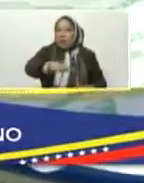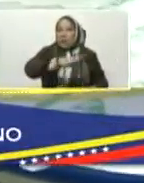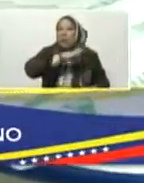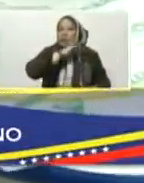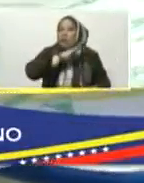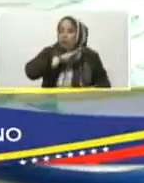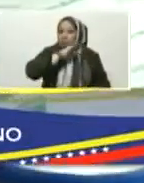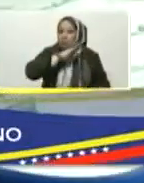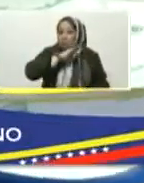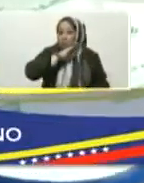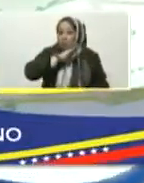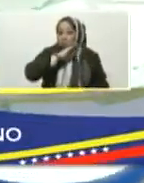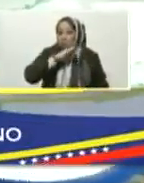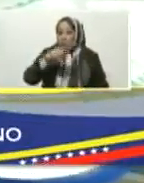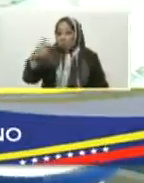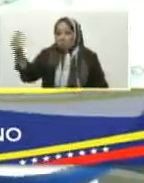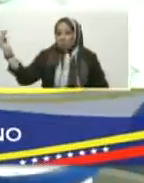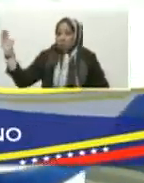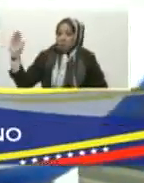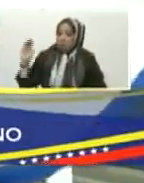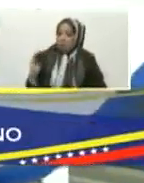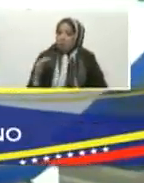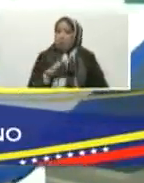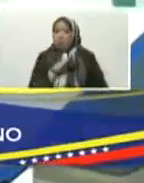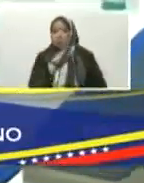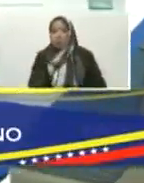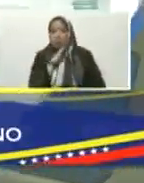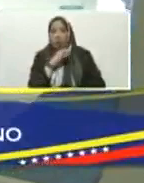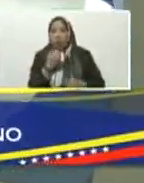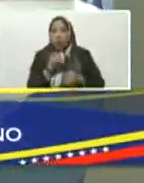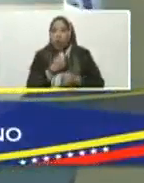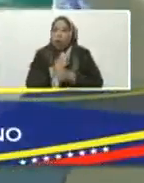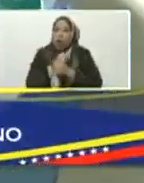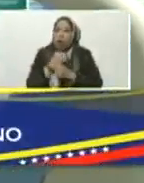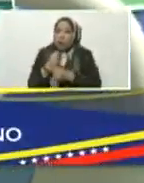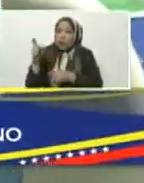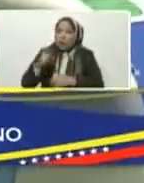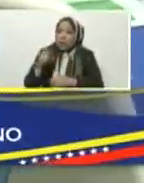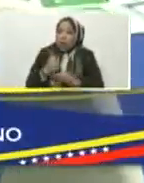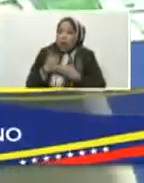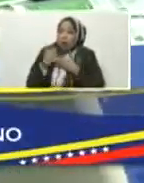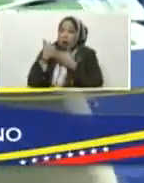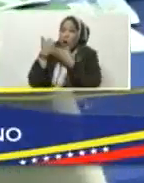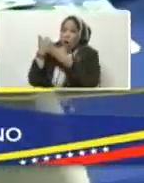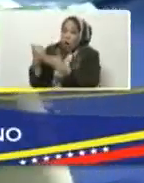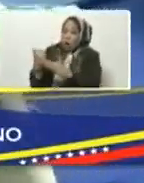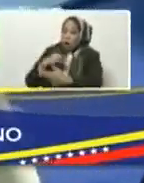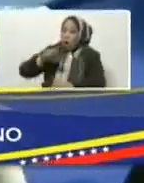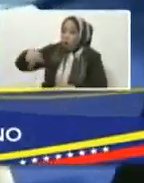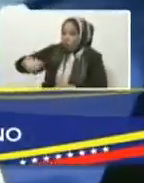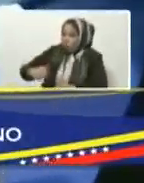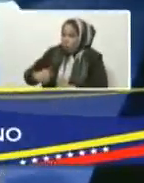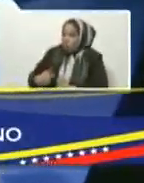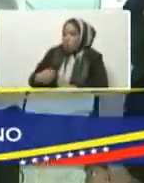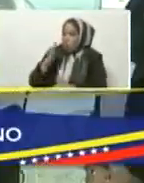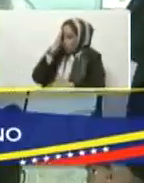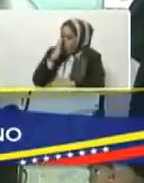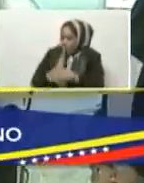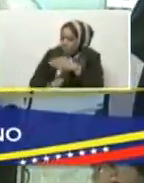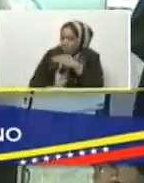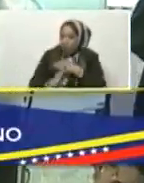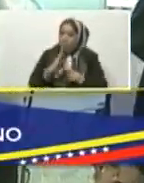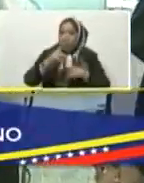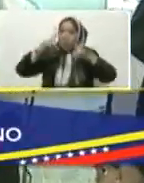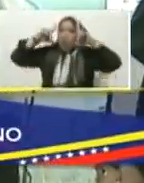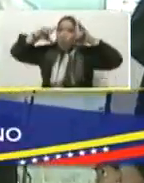vienen a nosotros a buscar un alivio. Entonces nosotros tenemos que demostrar nuestra ética profesional y brindar con humildad nuestro servicio. Como